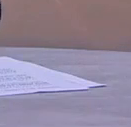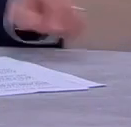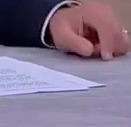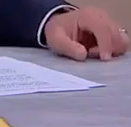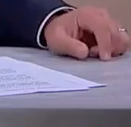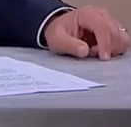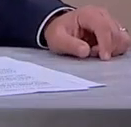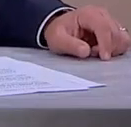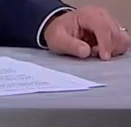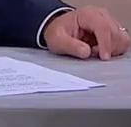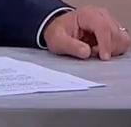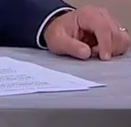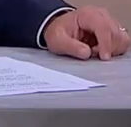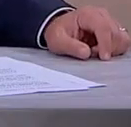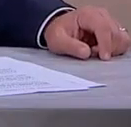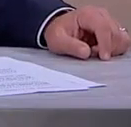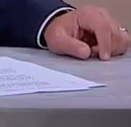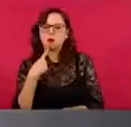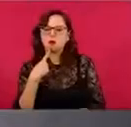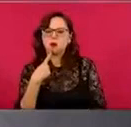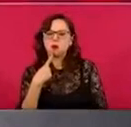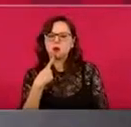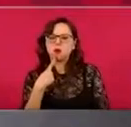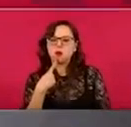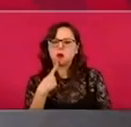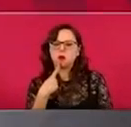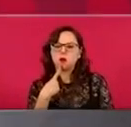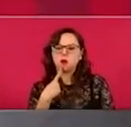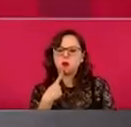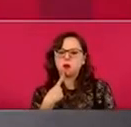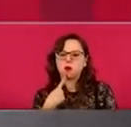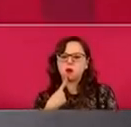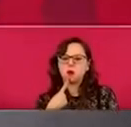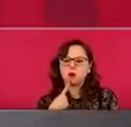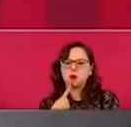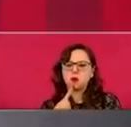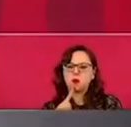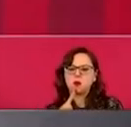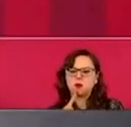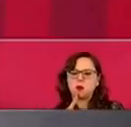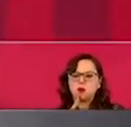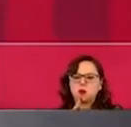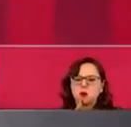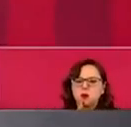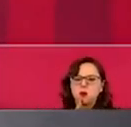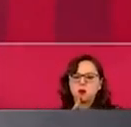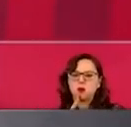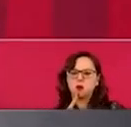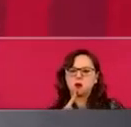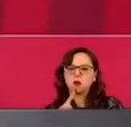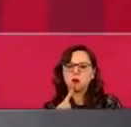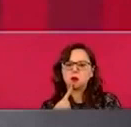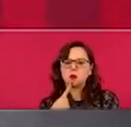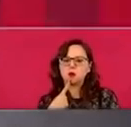evidentemente respondió al presidente de la República. A modo de consigna lo retó. Andrés, controla tu estrés. La gente se cansa de tanta tranza y ni